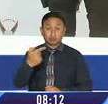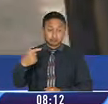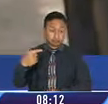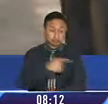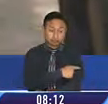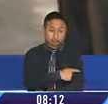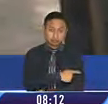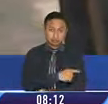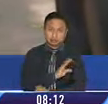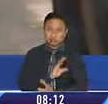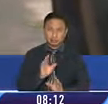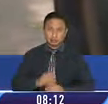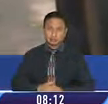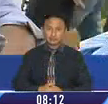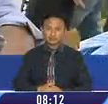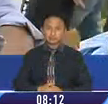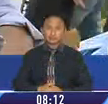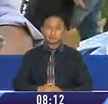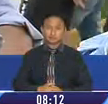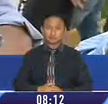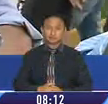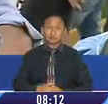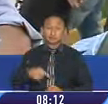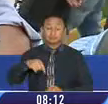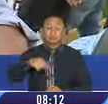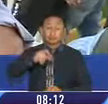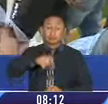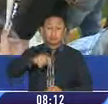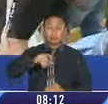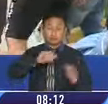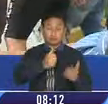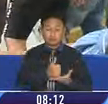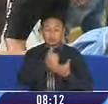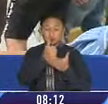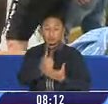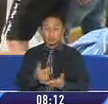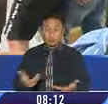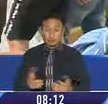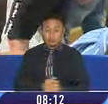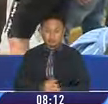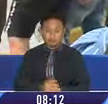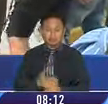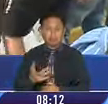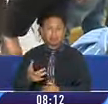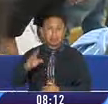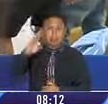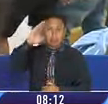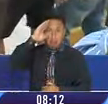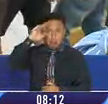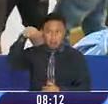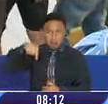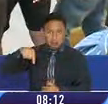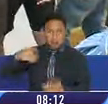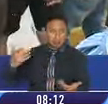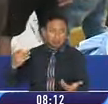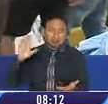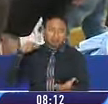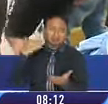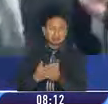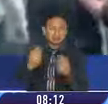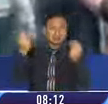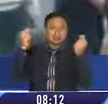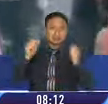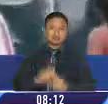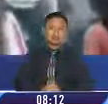munición no le pegó a nadie. Ya se acercaron toda la gente y nos ayudó. No sé cómo llegó la policía, pero fue rápido y nos